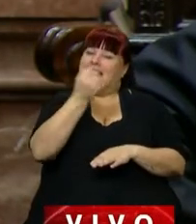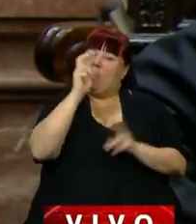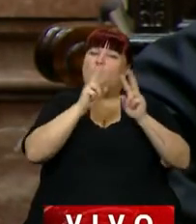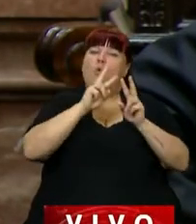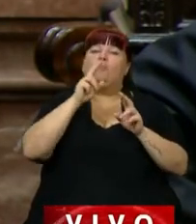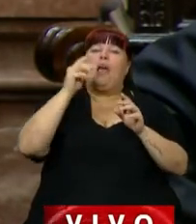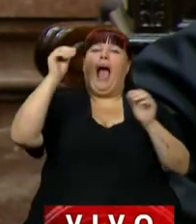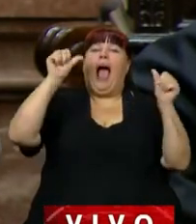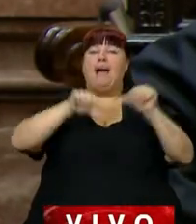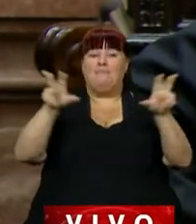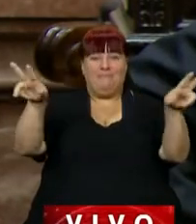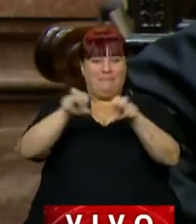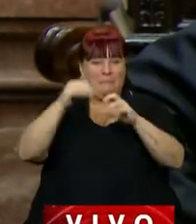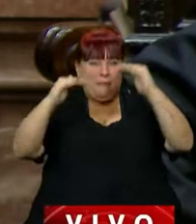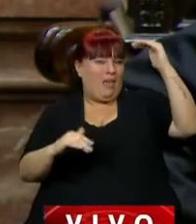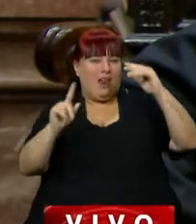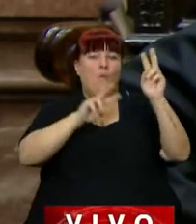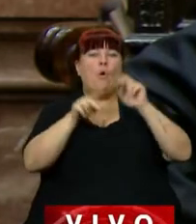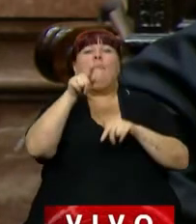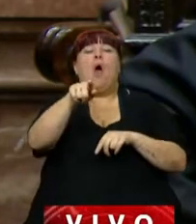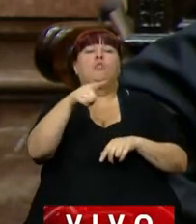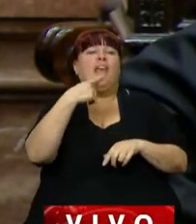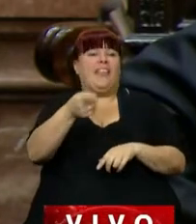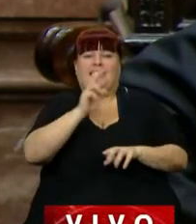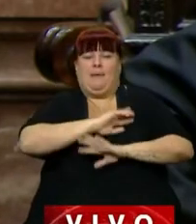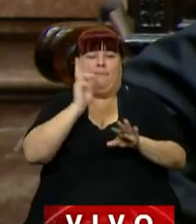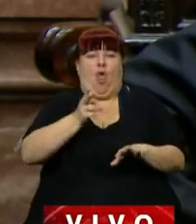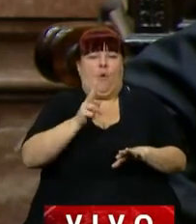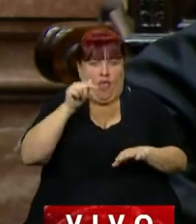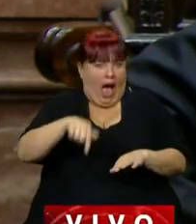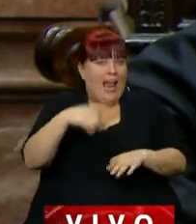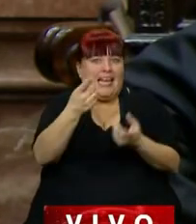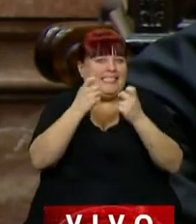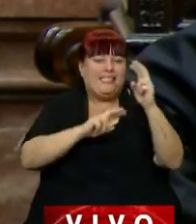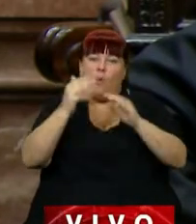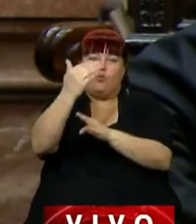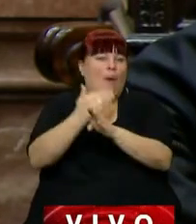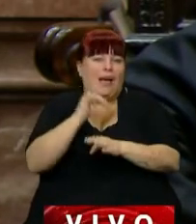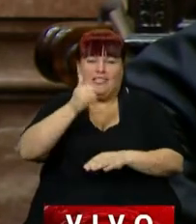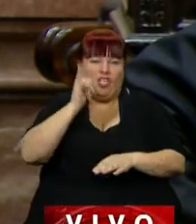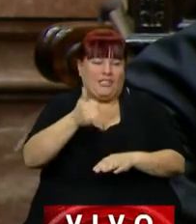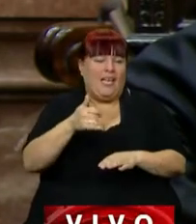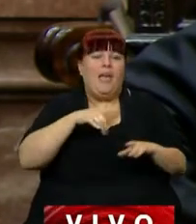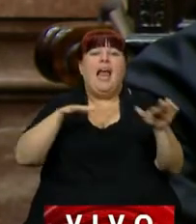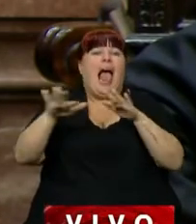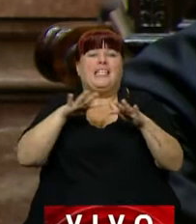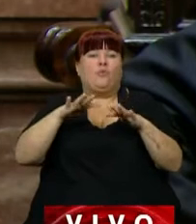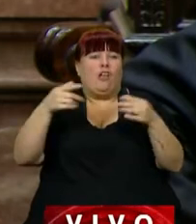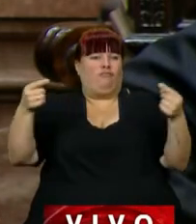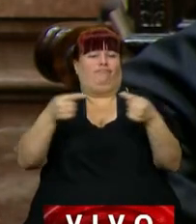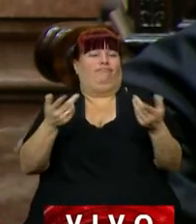van a intentar bajar el déficit fiscal, algo que para usted era prohibitivo. Lo van a tener que hacer porque la realidad los